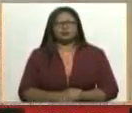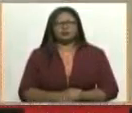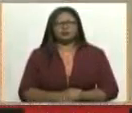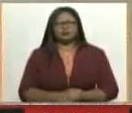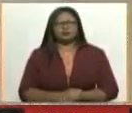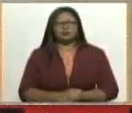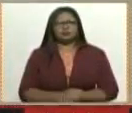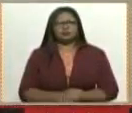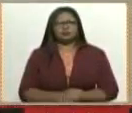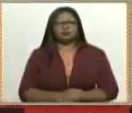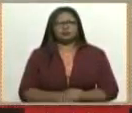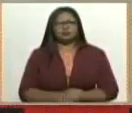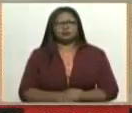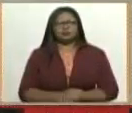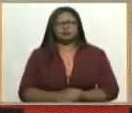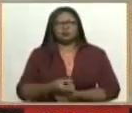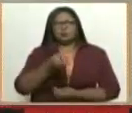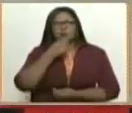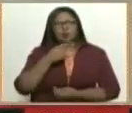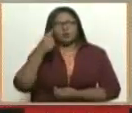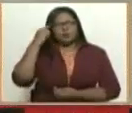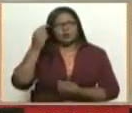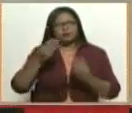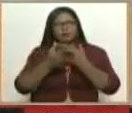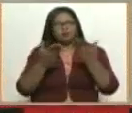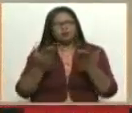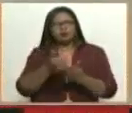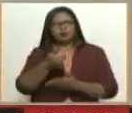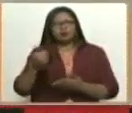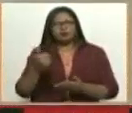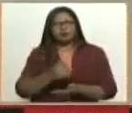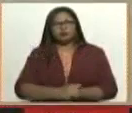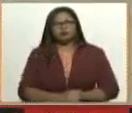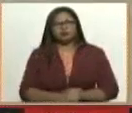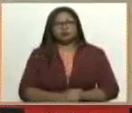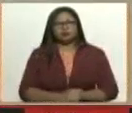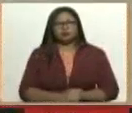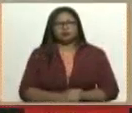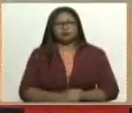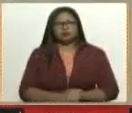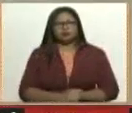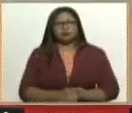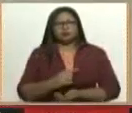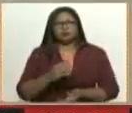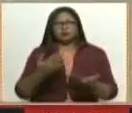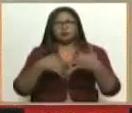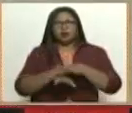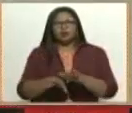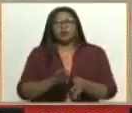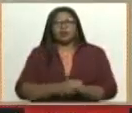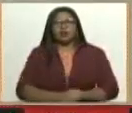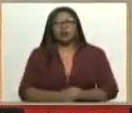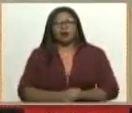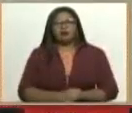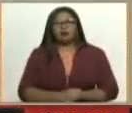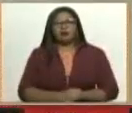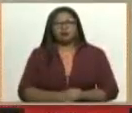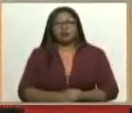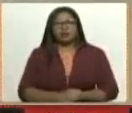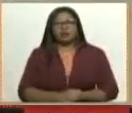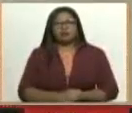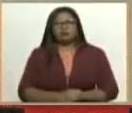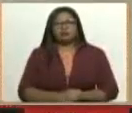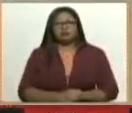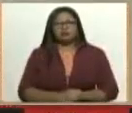Sí. Muy buenos días a todas y a todos los integrantes, miembros, equipos de la prensa.